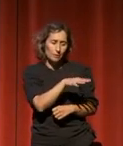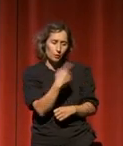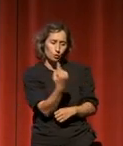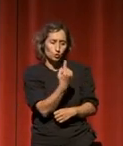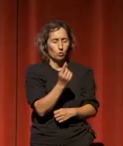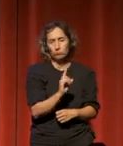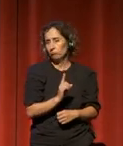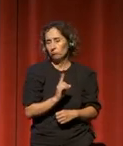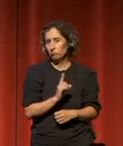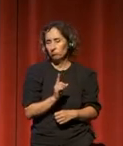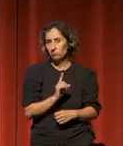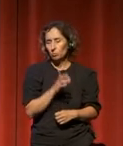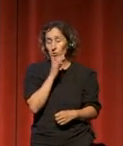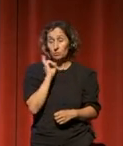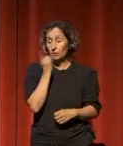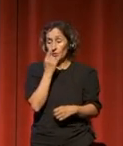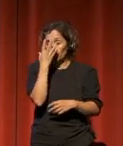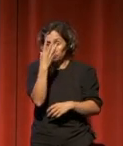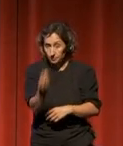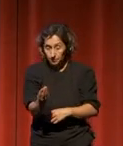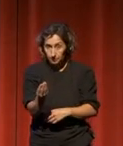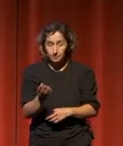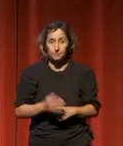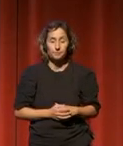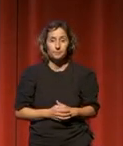sería un error de